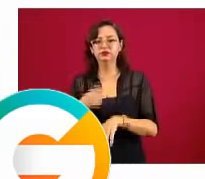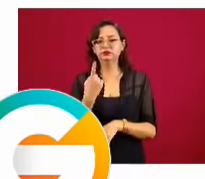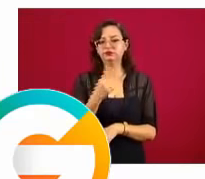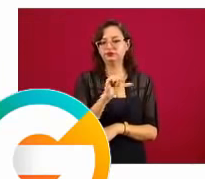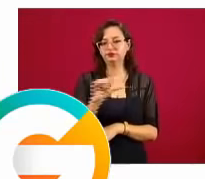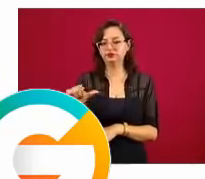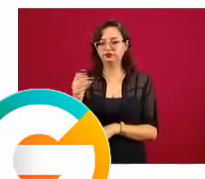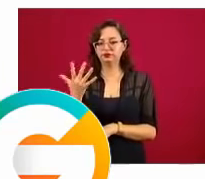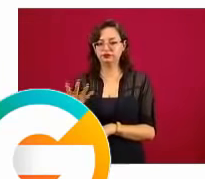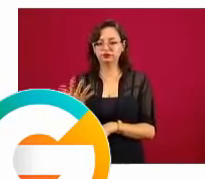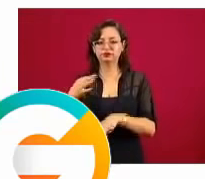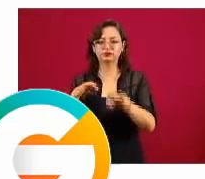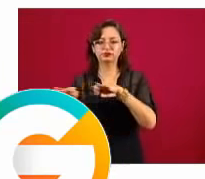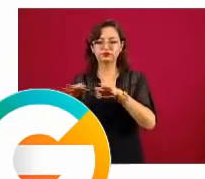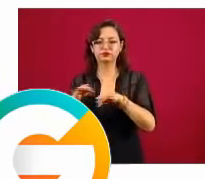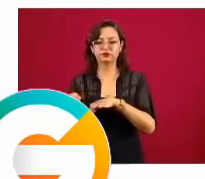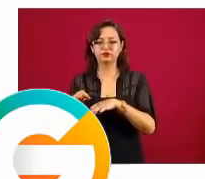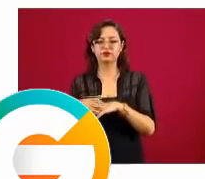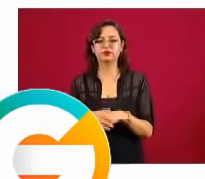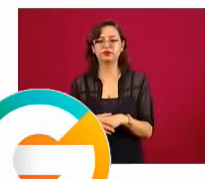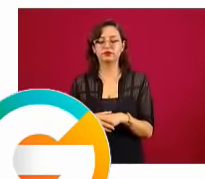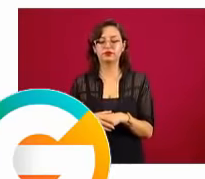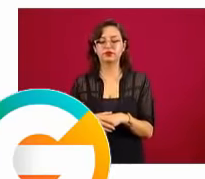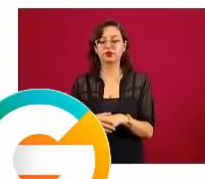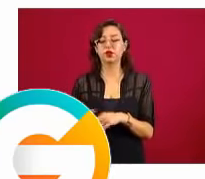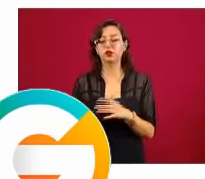trabajadores de